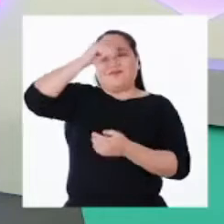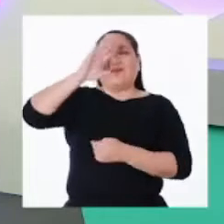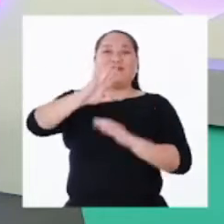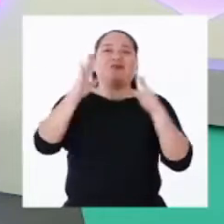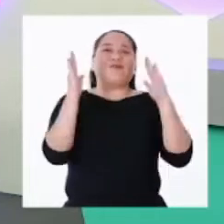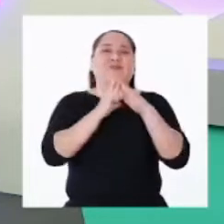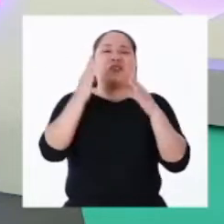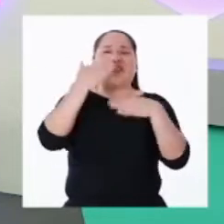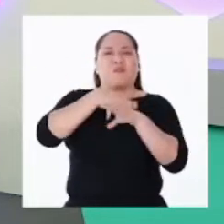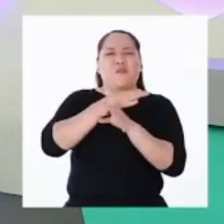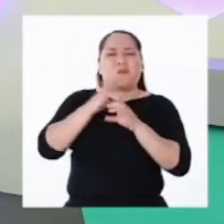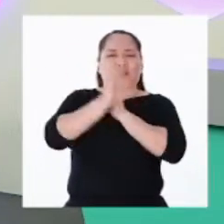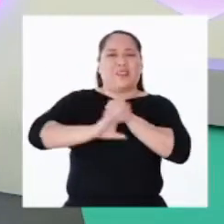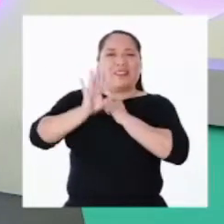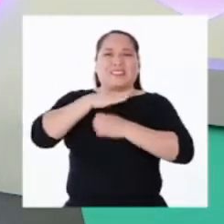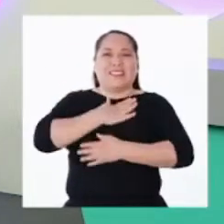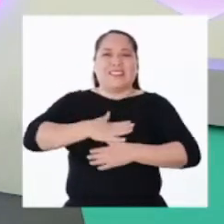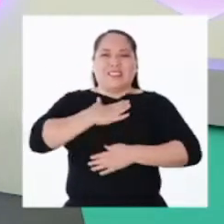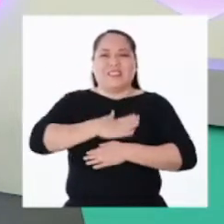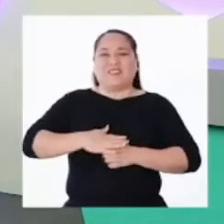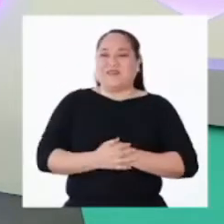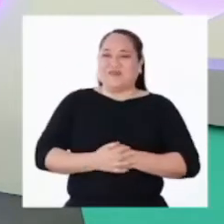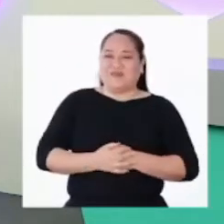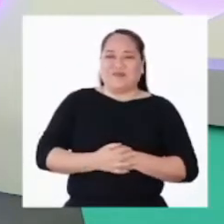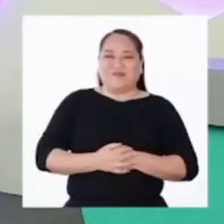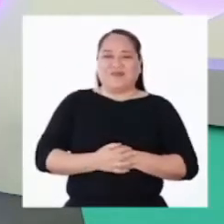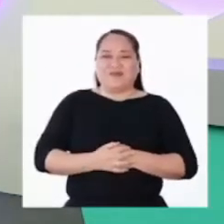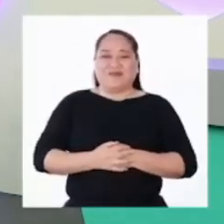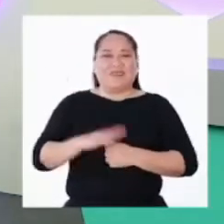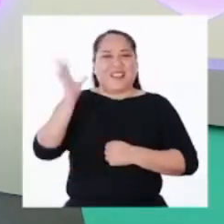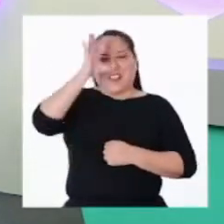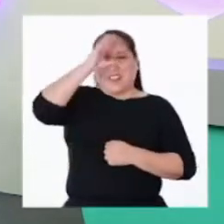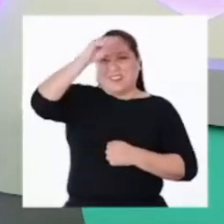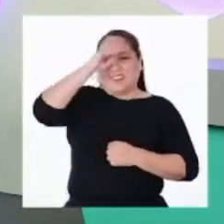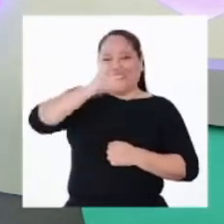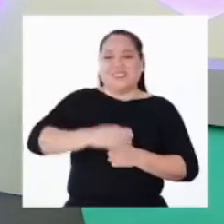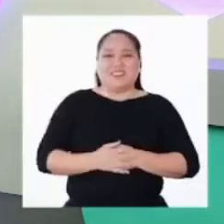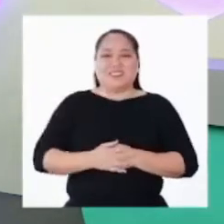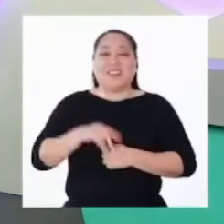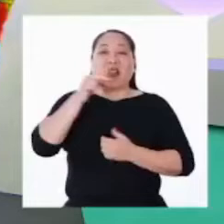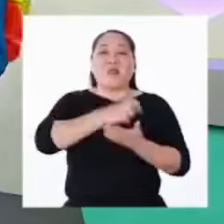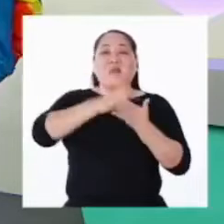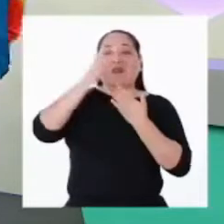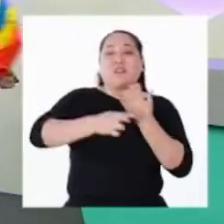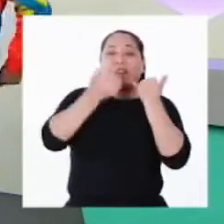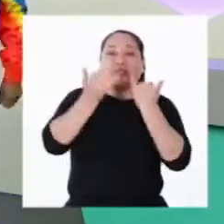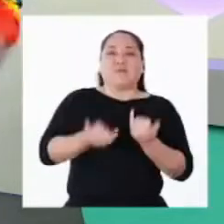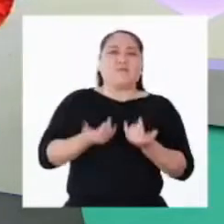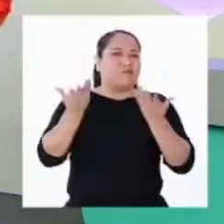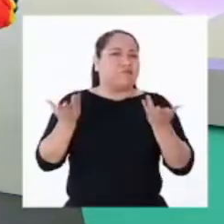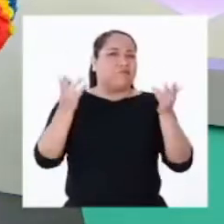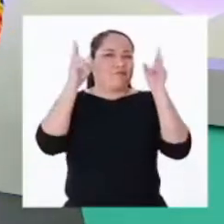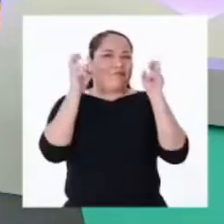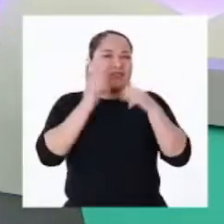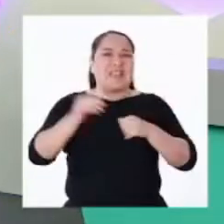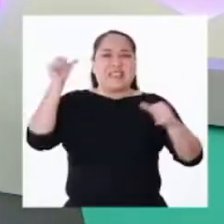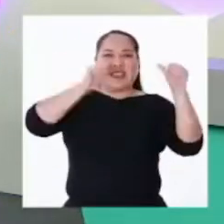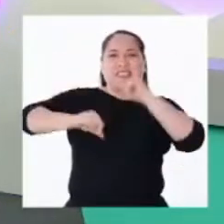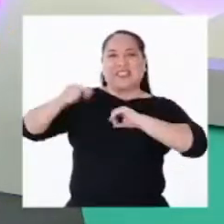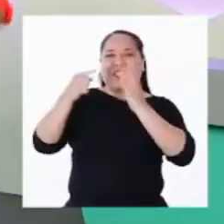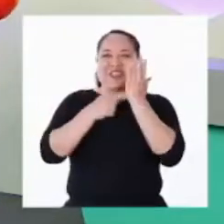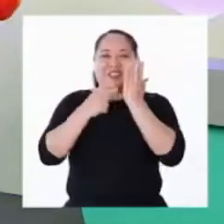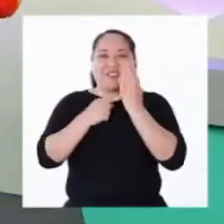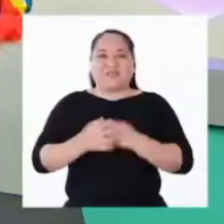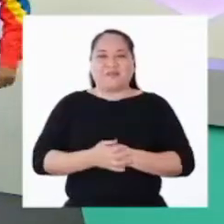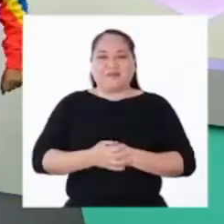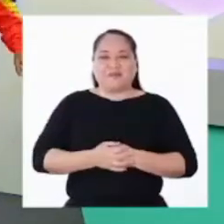Educación para seguir aprendiendo desde casa de manera segura y divertida. Hola chicos, y el programa de hoy tratará